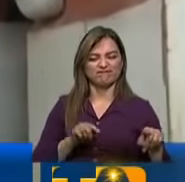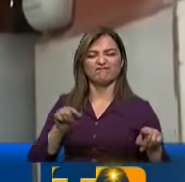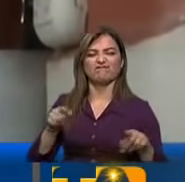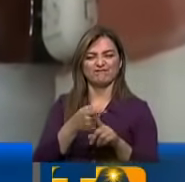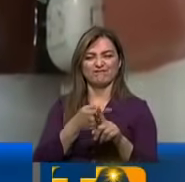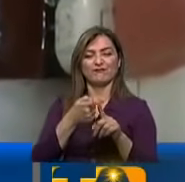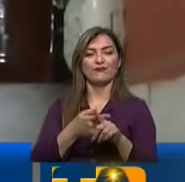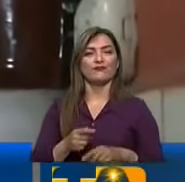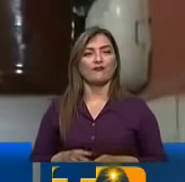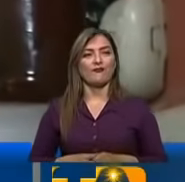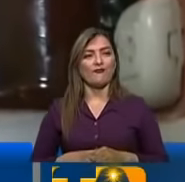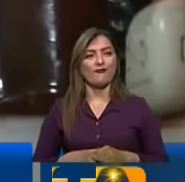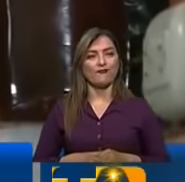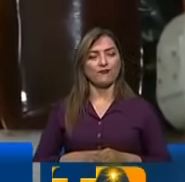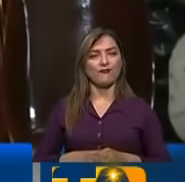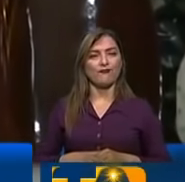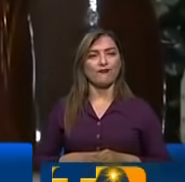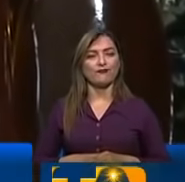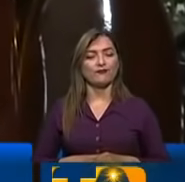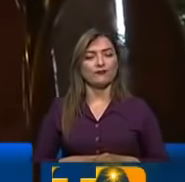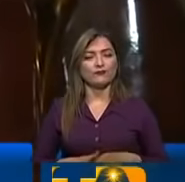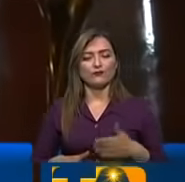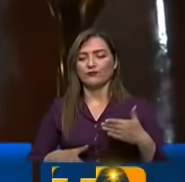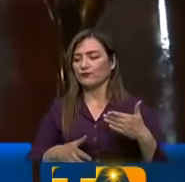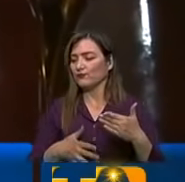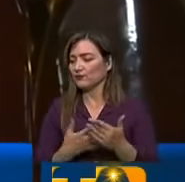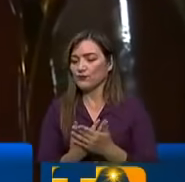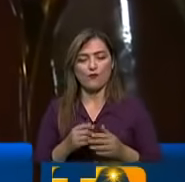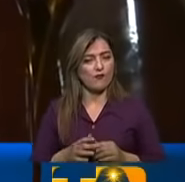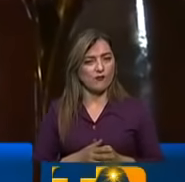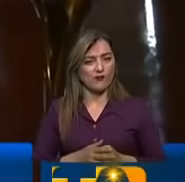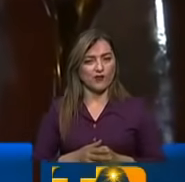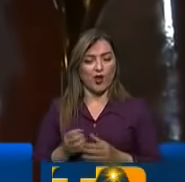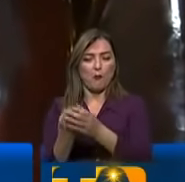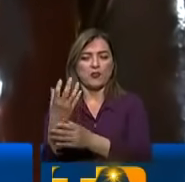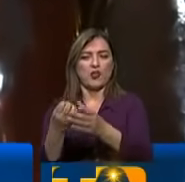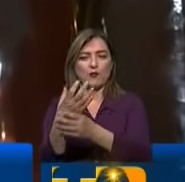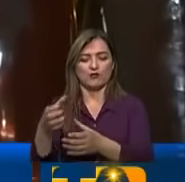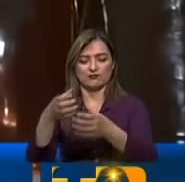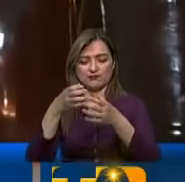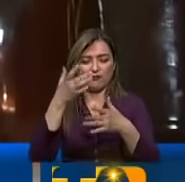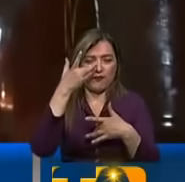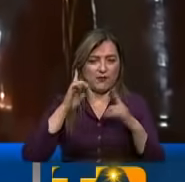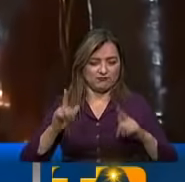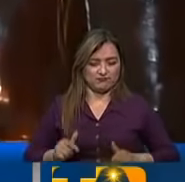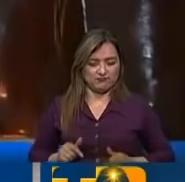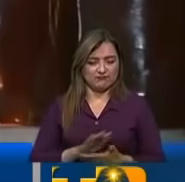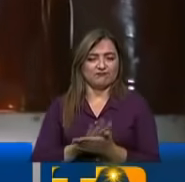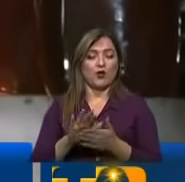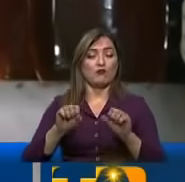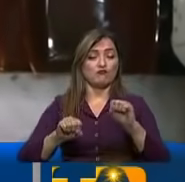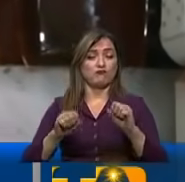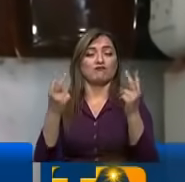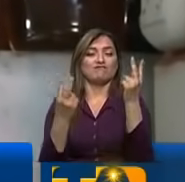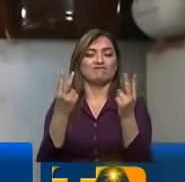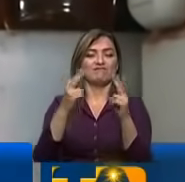son insignes, pero en todos los mercados tienen un poquito de esta medicina alternativa, de estas cábalas que todos pueden visitar y